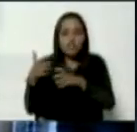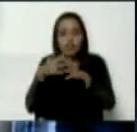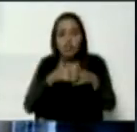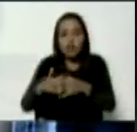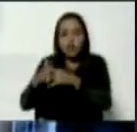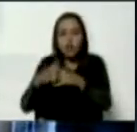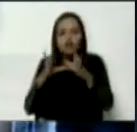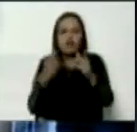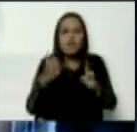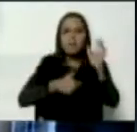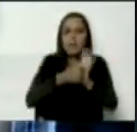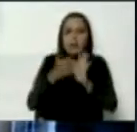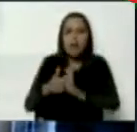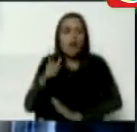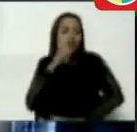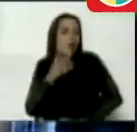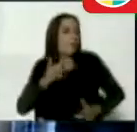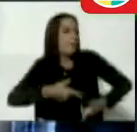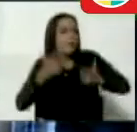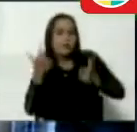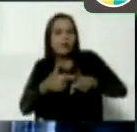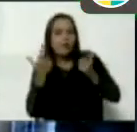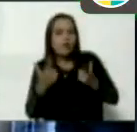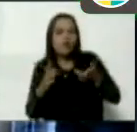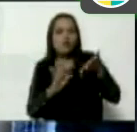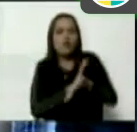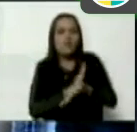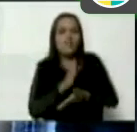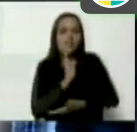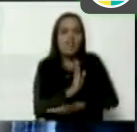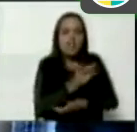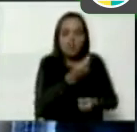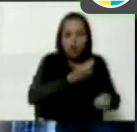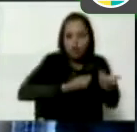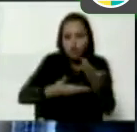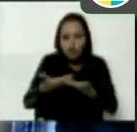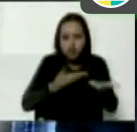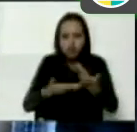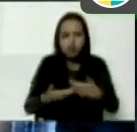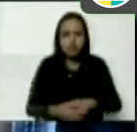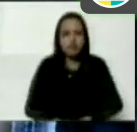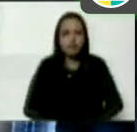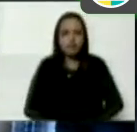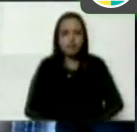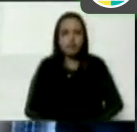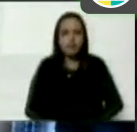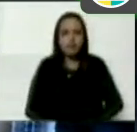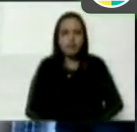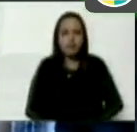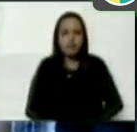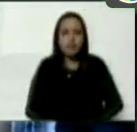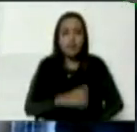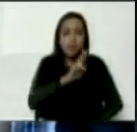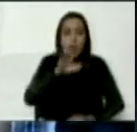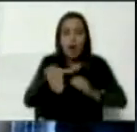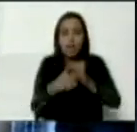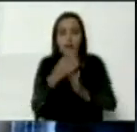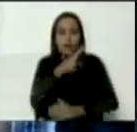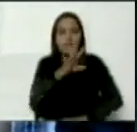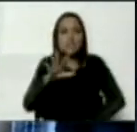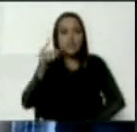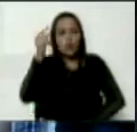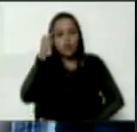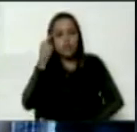vez mayor de negación de transferencias bancarias de 2 a 45 días, mayores costos